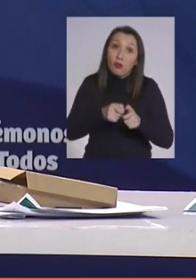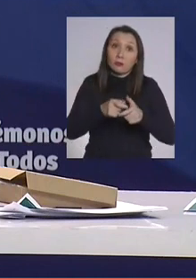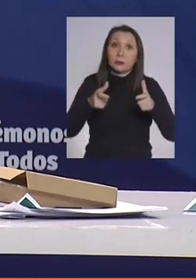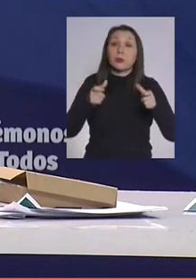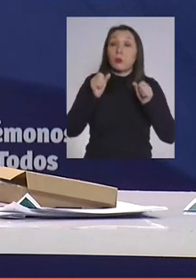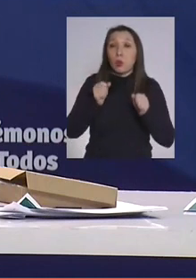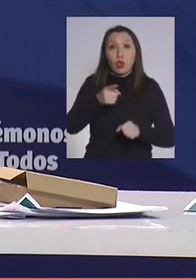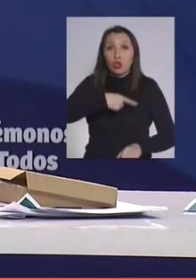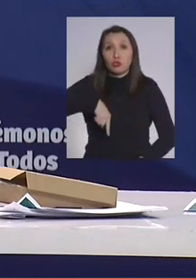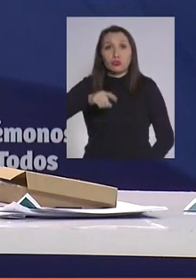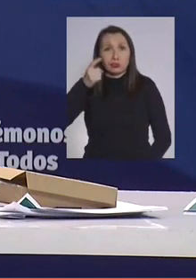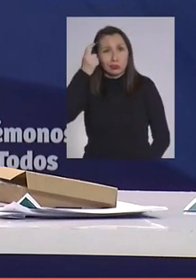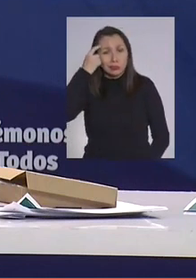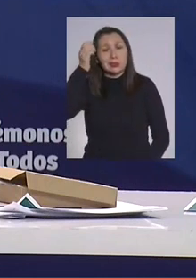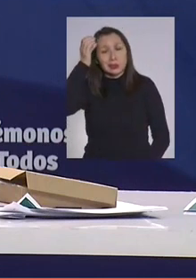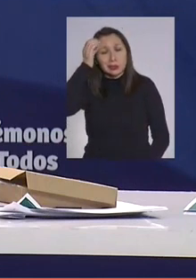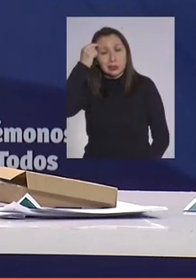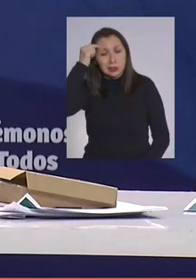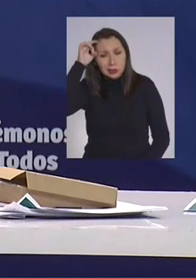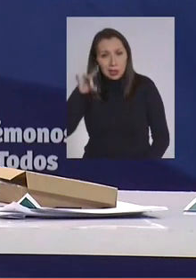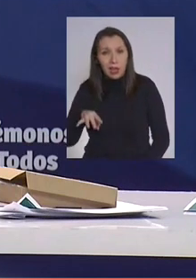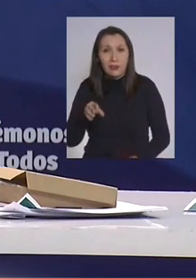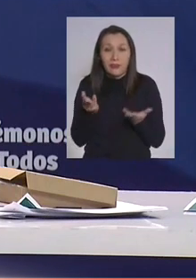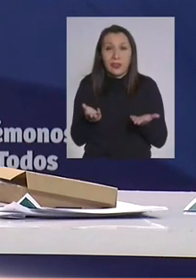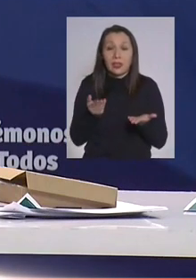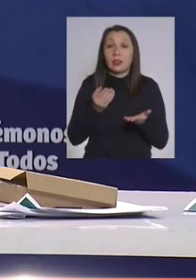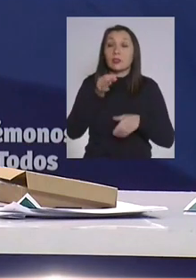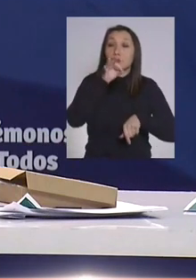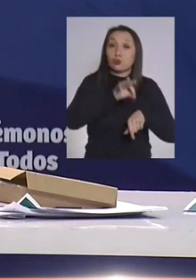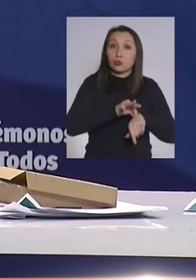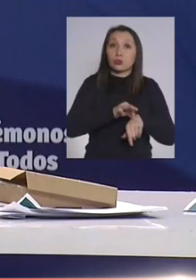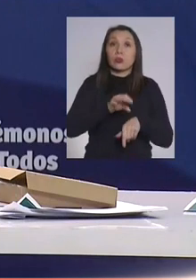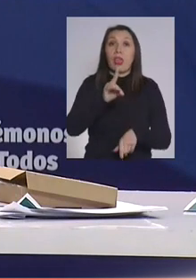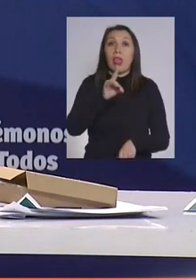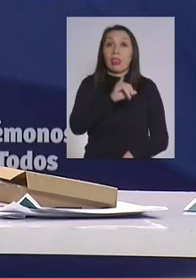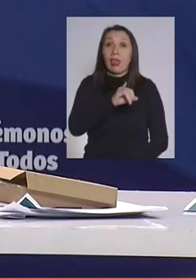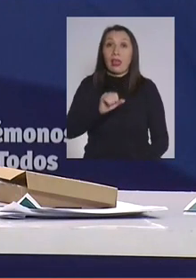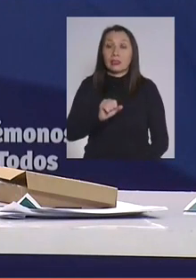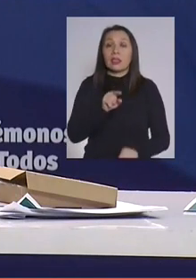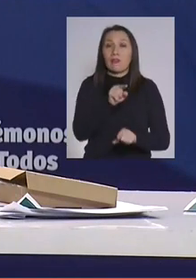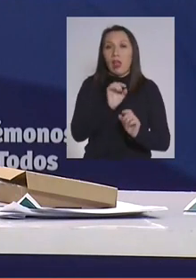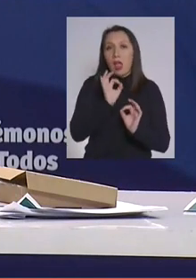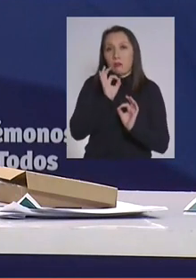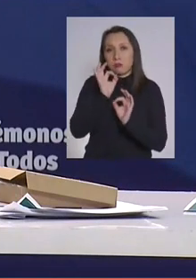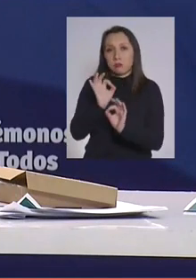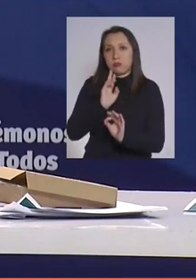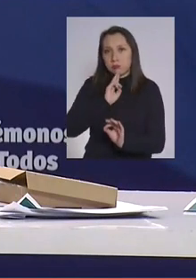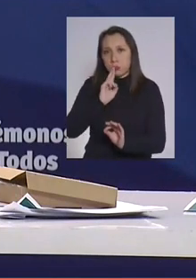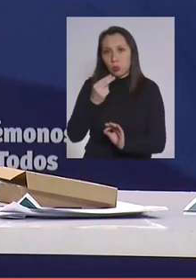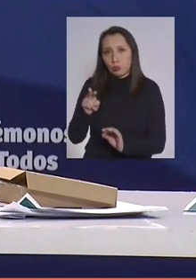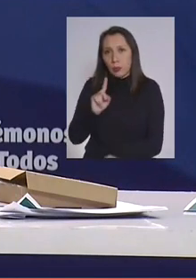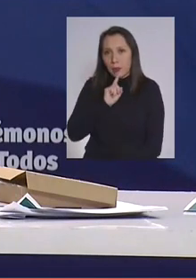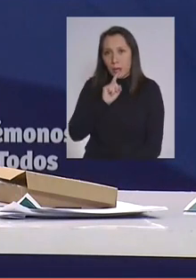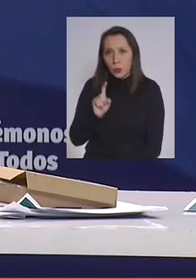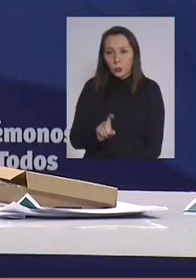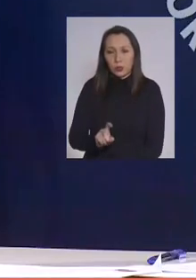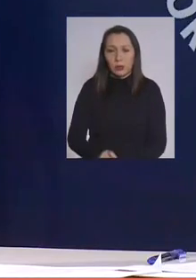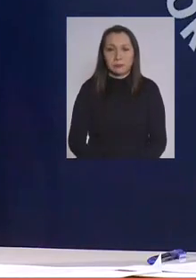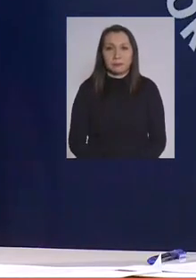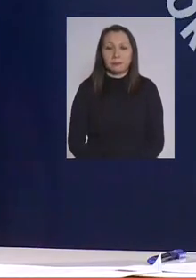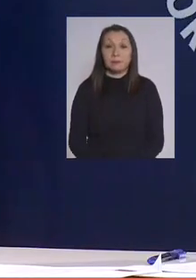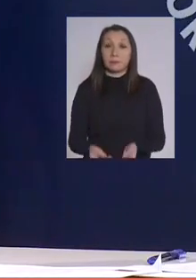todos conscientes de aquello la doctora paula daza subsecretaría de salud pública responderá a su pregunta